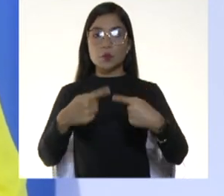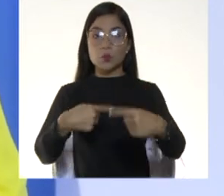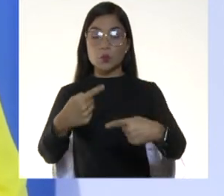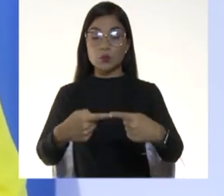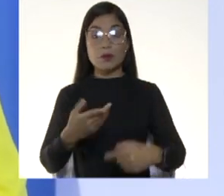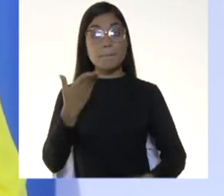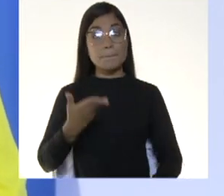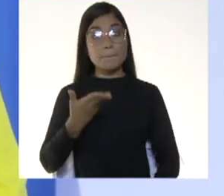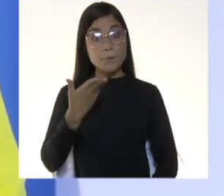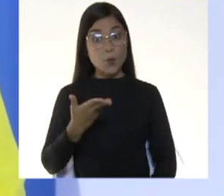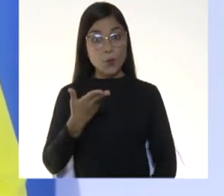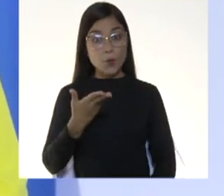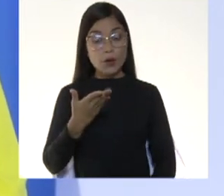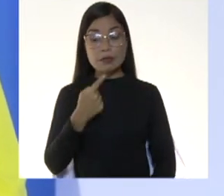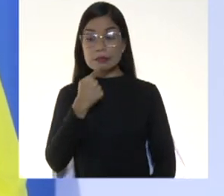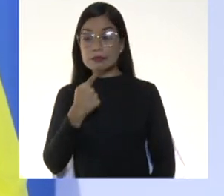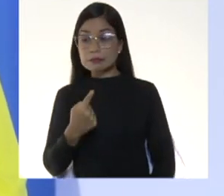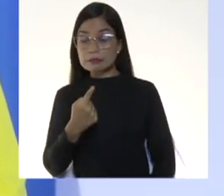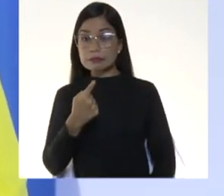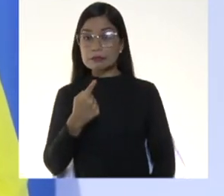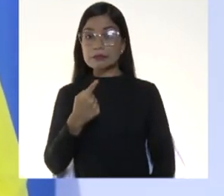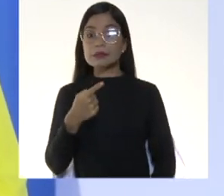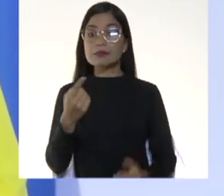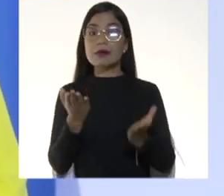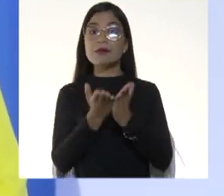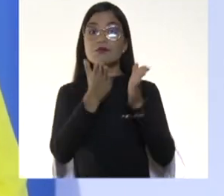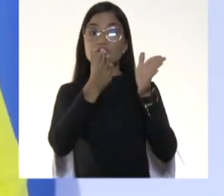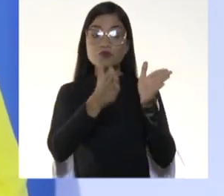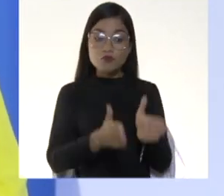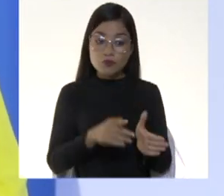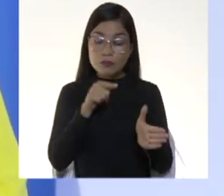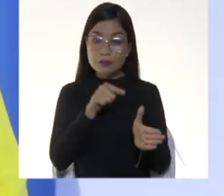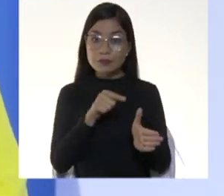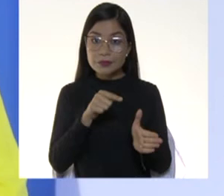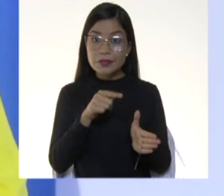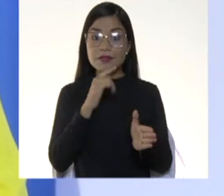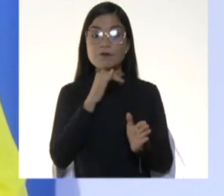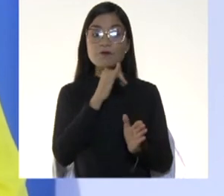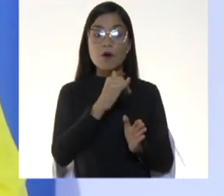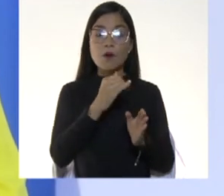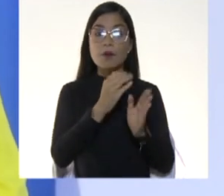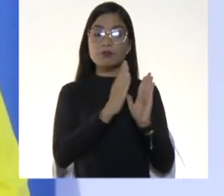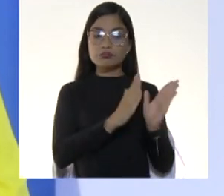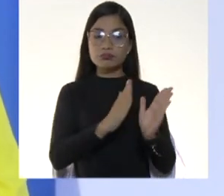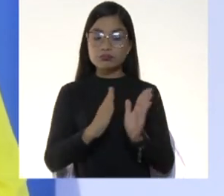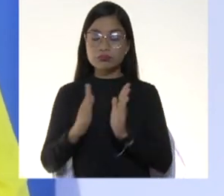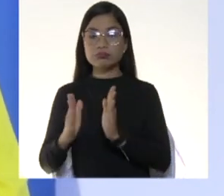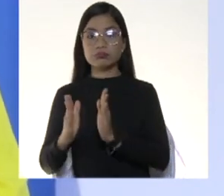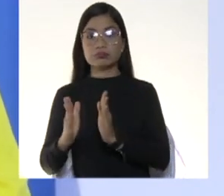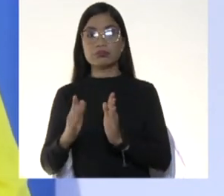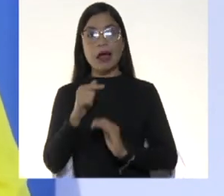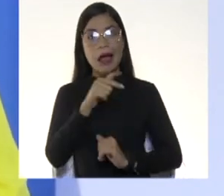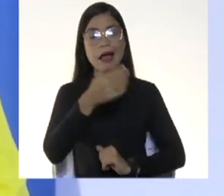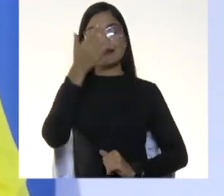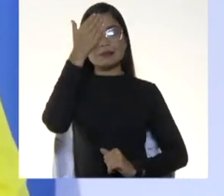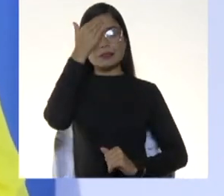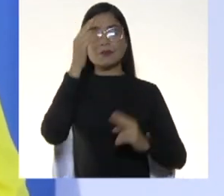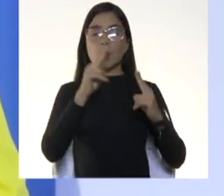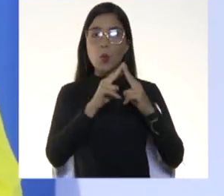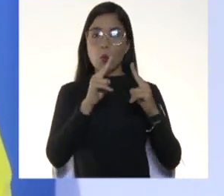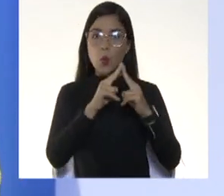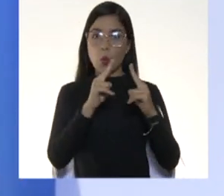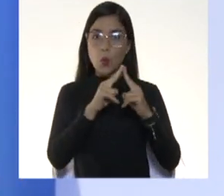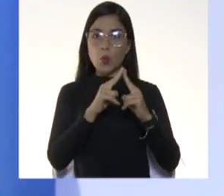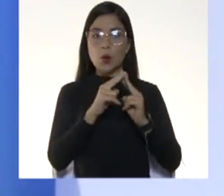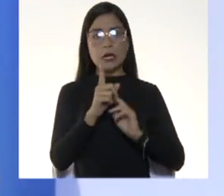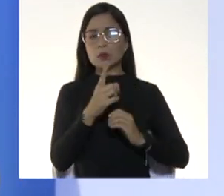al estudiante cada una de estas situaciones de modo tal de evitar, por encima de todo, angustias